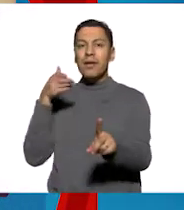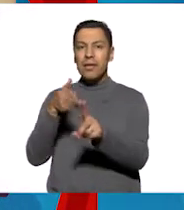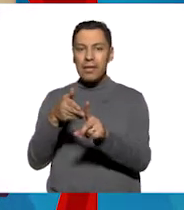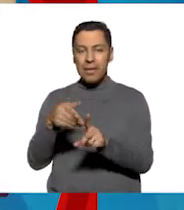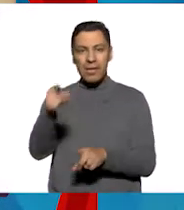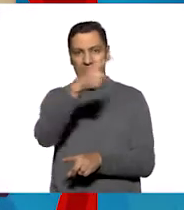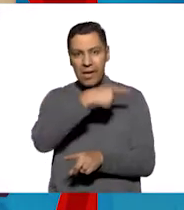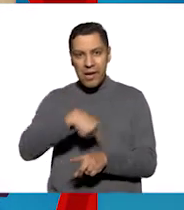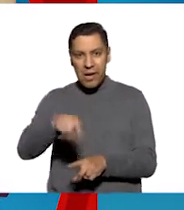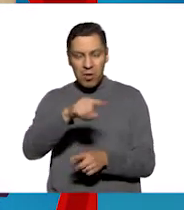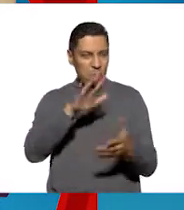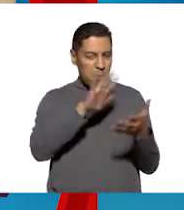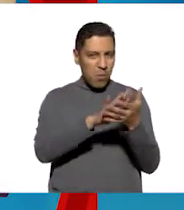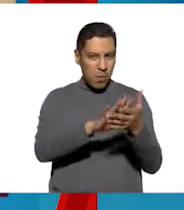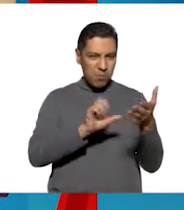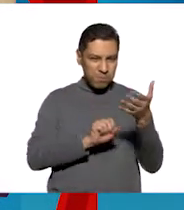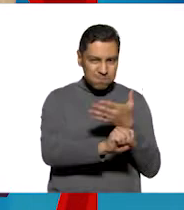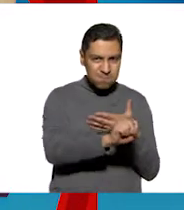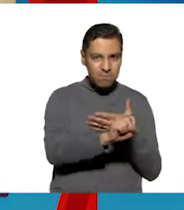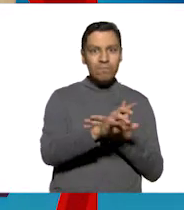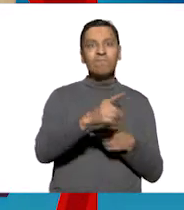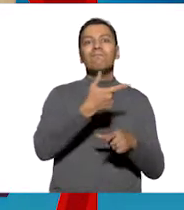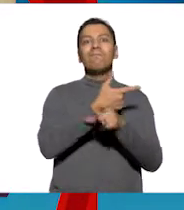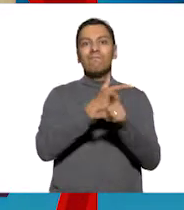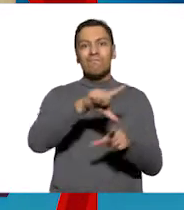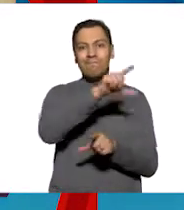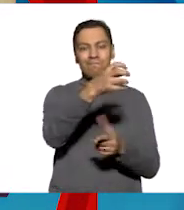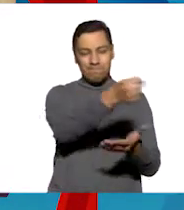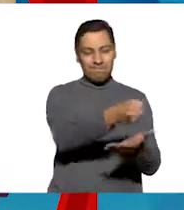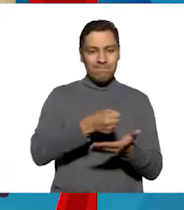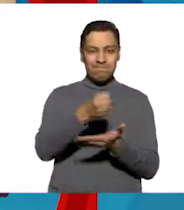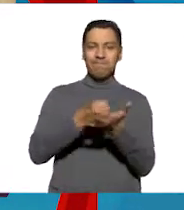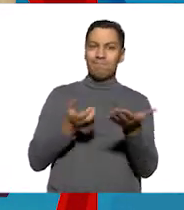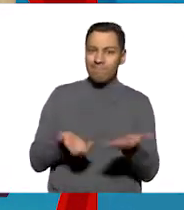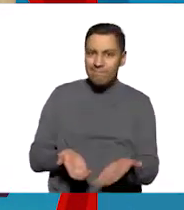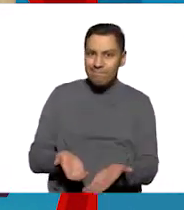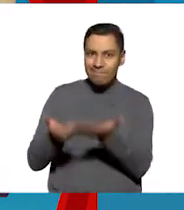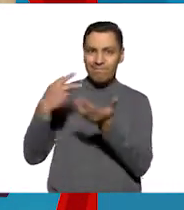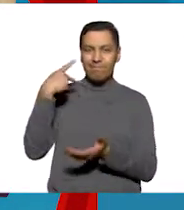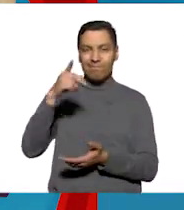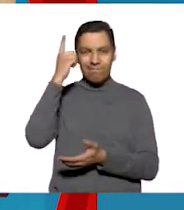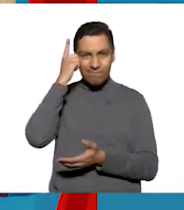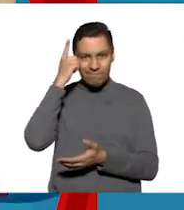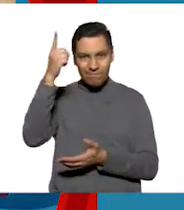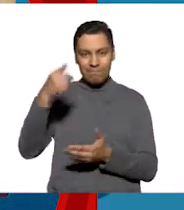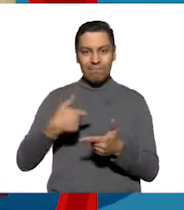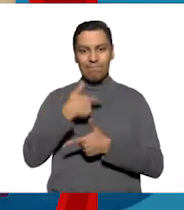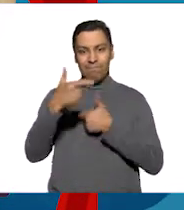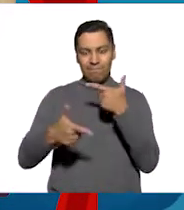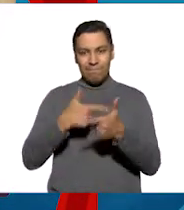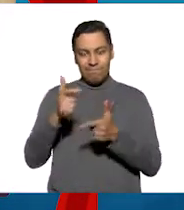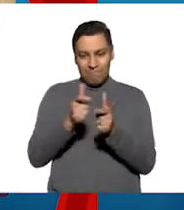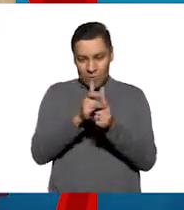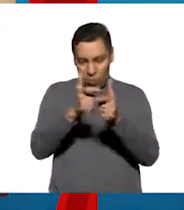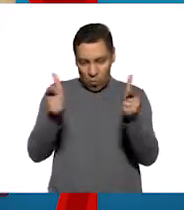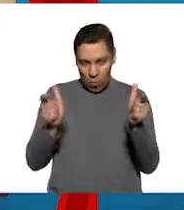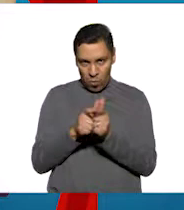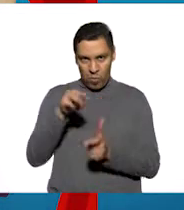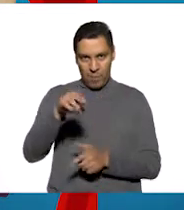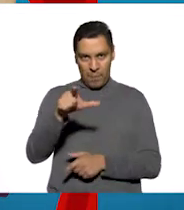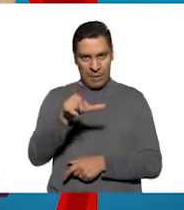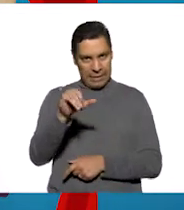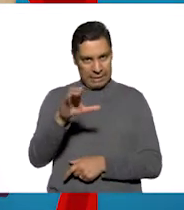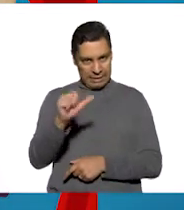obtener prisioneros para los sacrificios. La expansión de los mexicas a través de la guerra y el tributo continuó hasta el